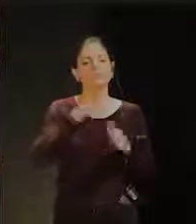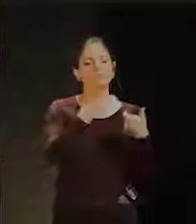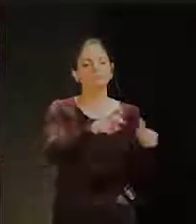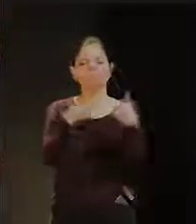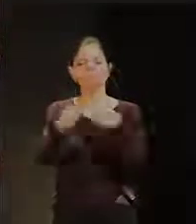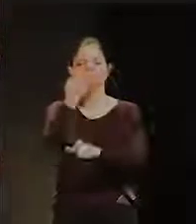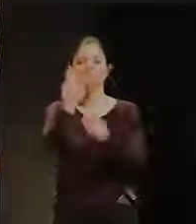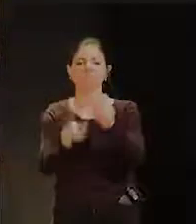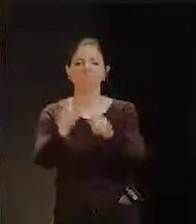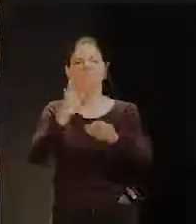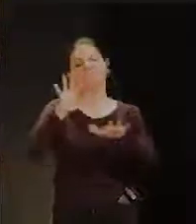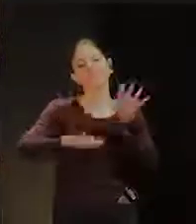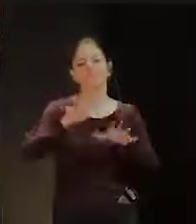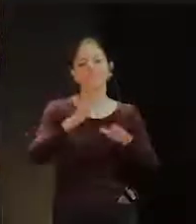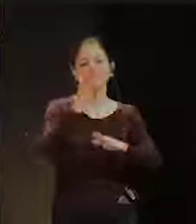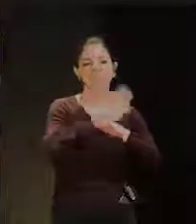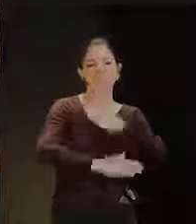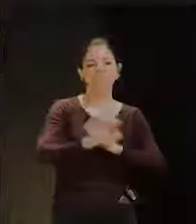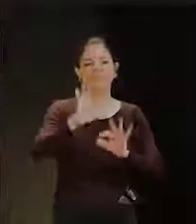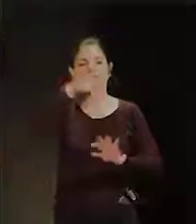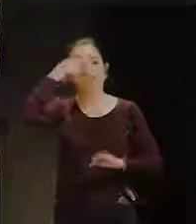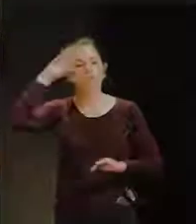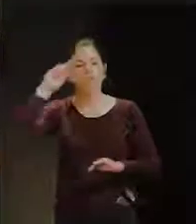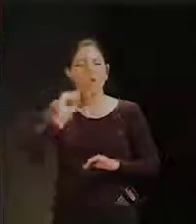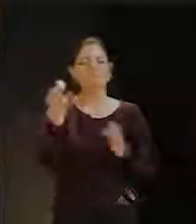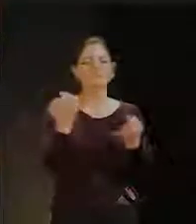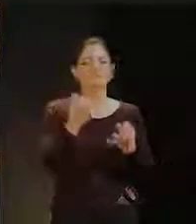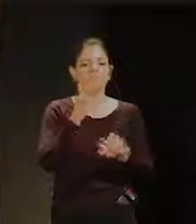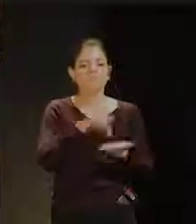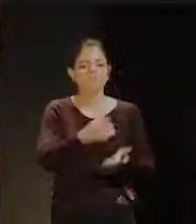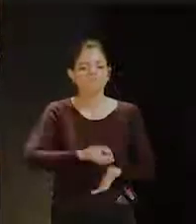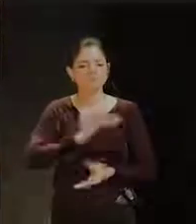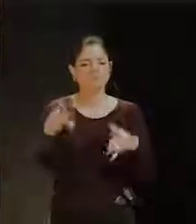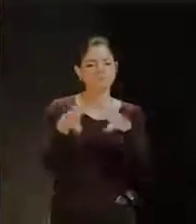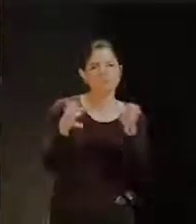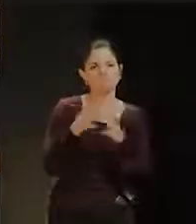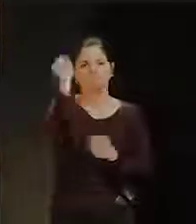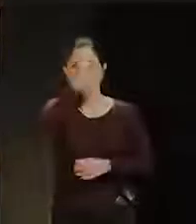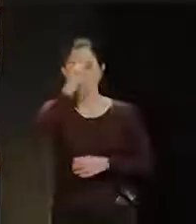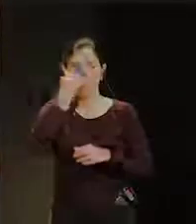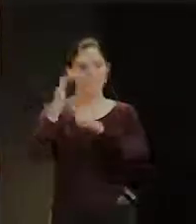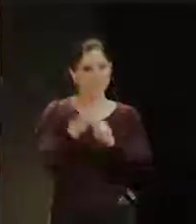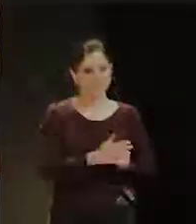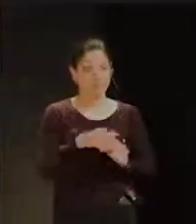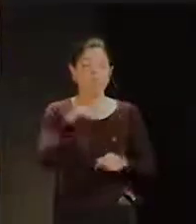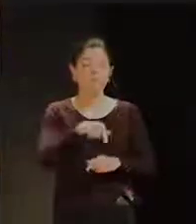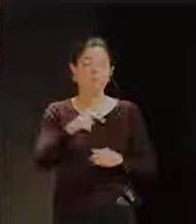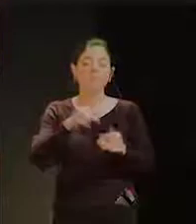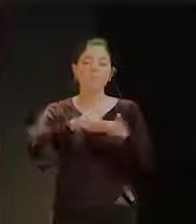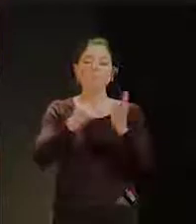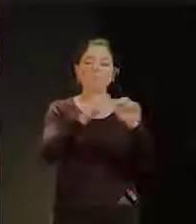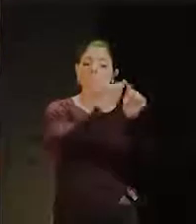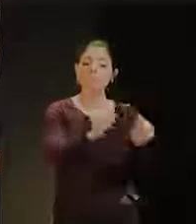personas según la discapacidad, pero olvida aspectos como aspiraciones, deseos o opiniones. El modelo